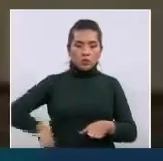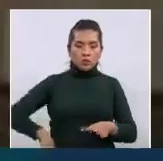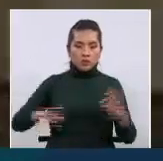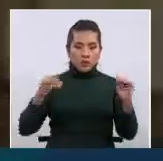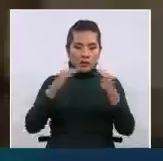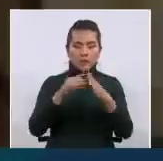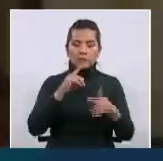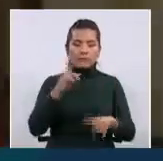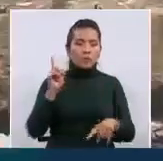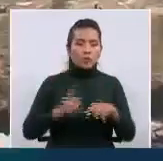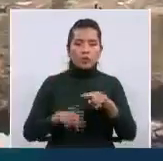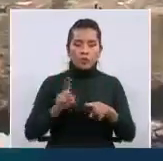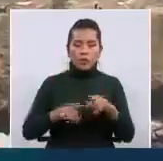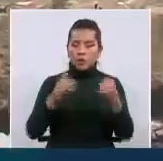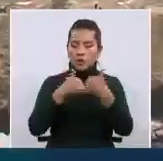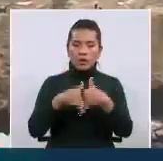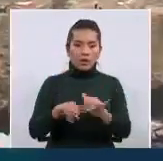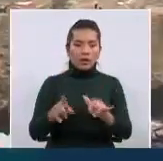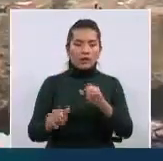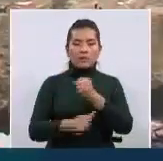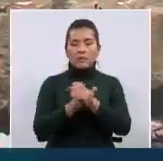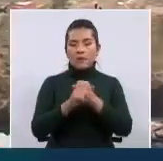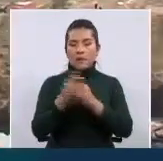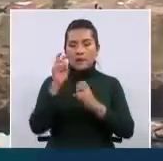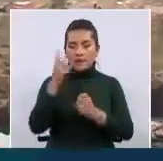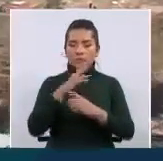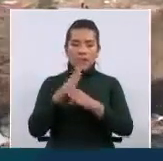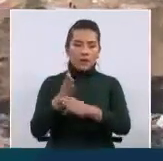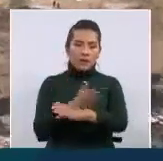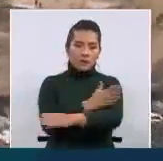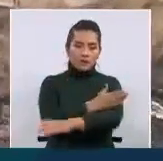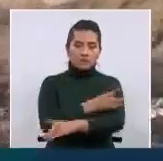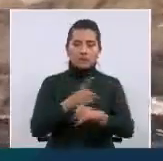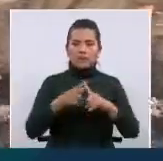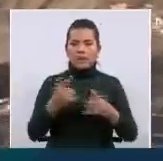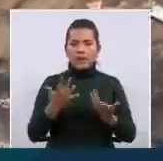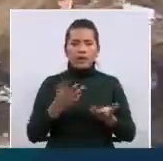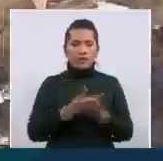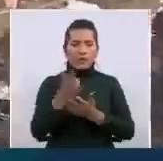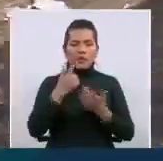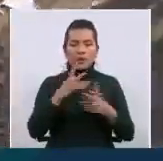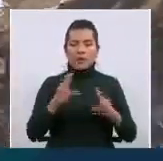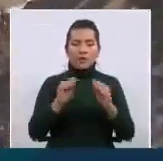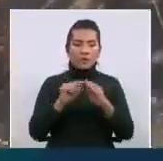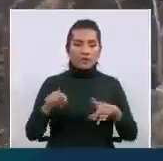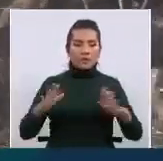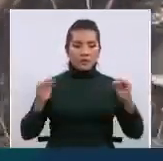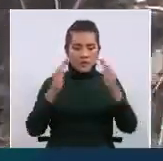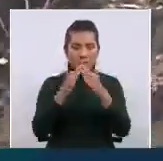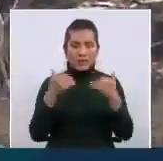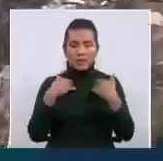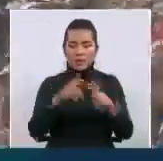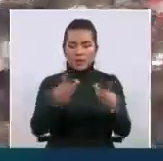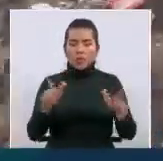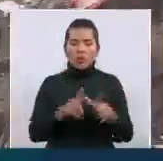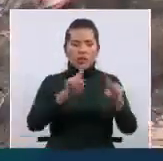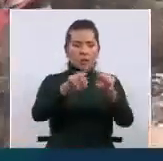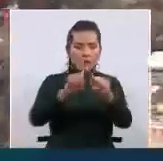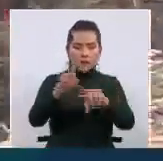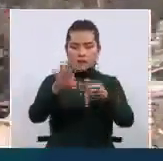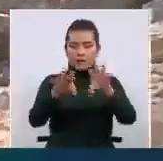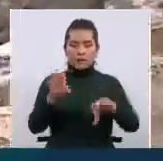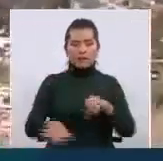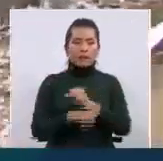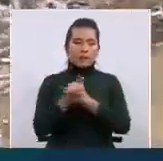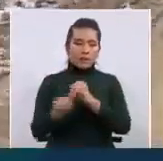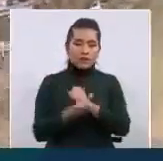no puede realmente tener una atención preventiva. Lo cierto es que La Paz, por su geografía, tiene varias zonas en riesgo,